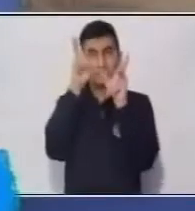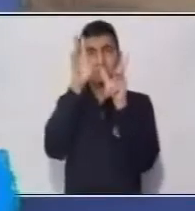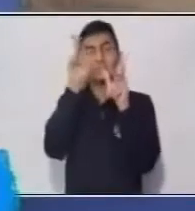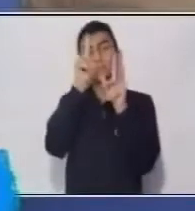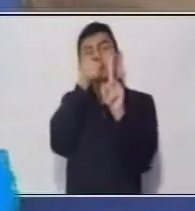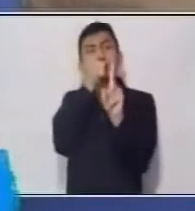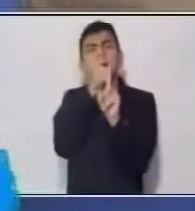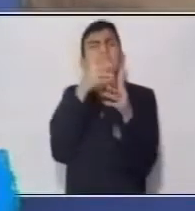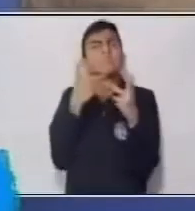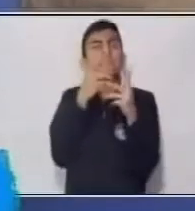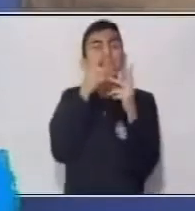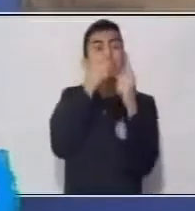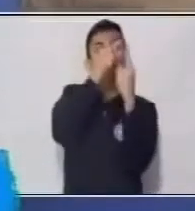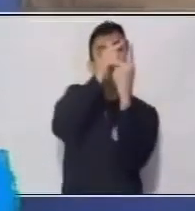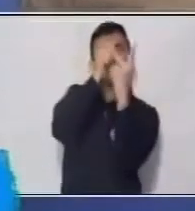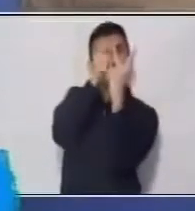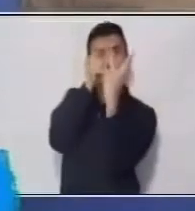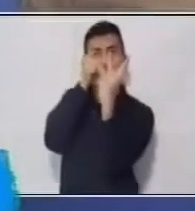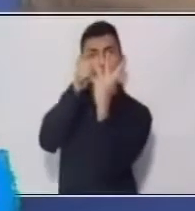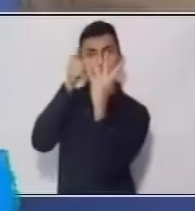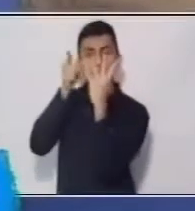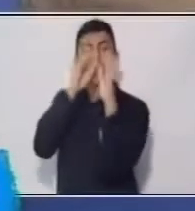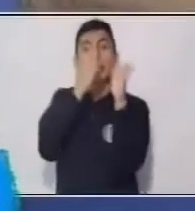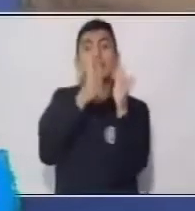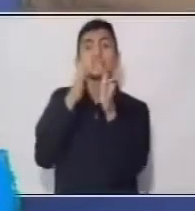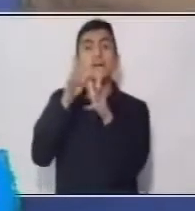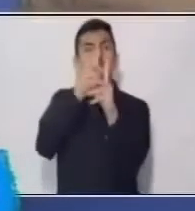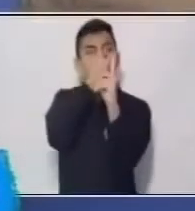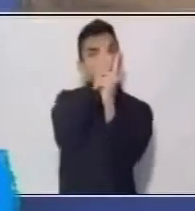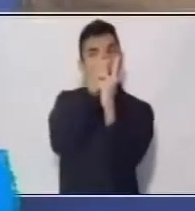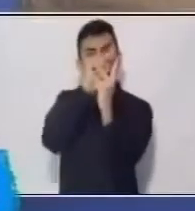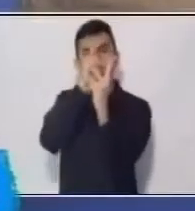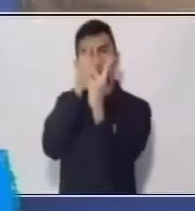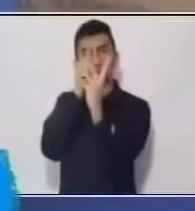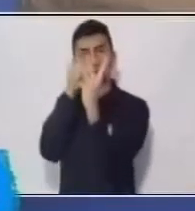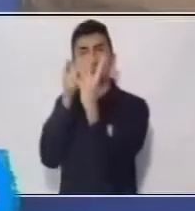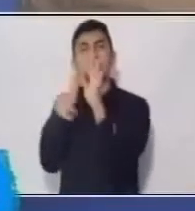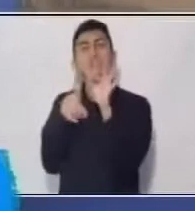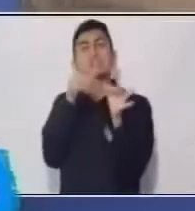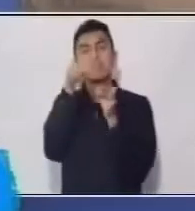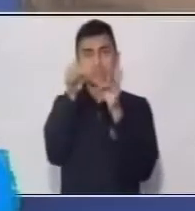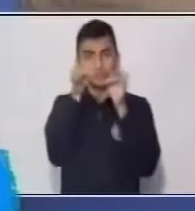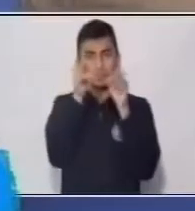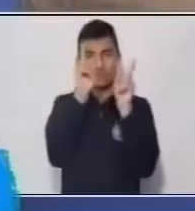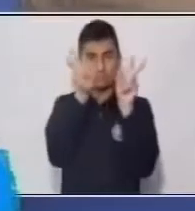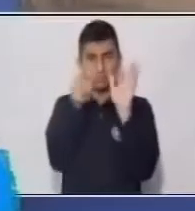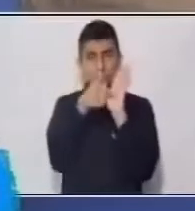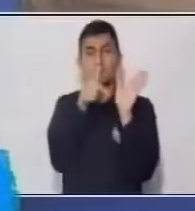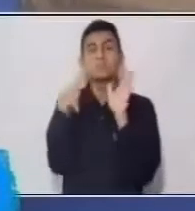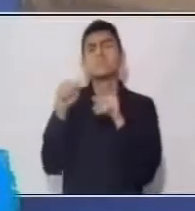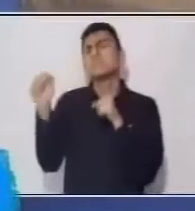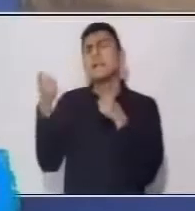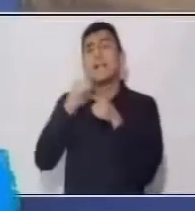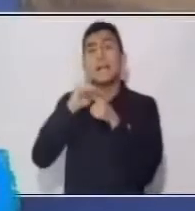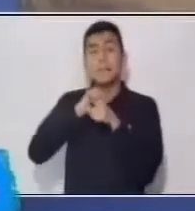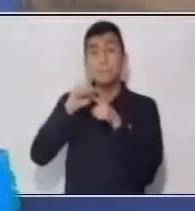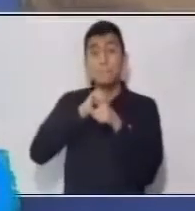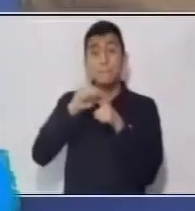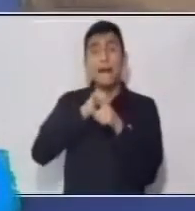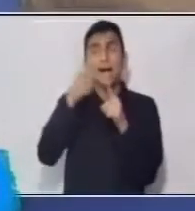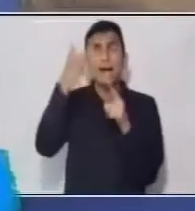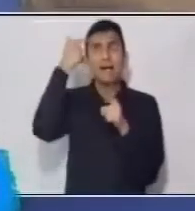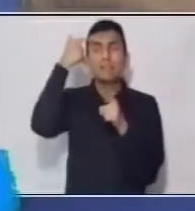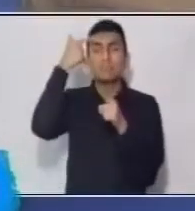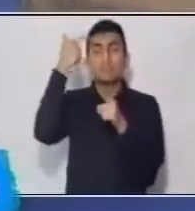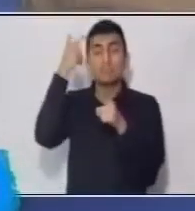específica cada una de las clasificaciones de estas oraciones. Vamos a hacer un repaso de lo que vimos en la